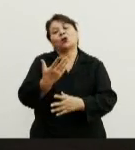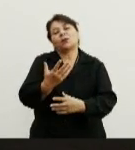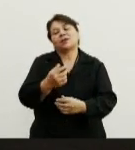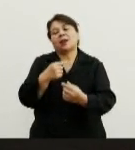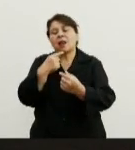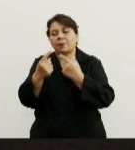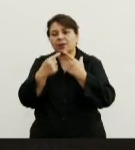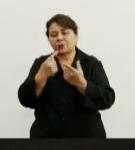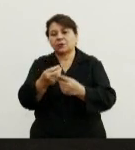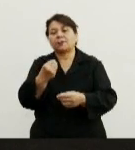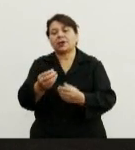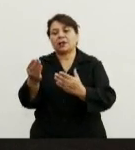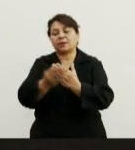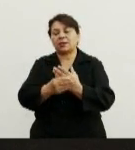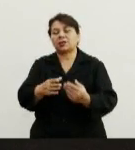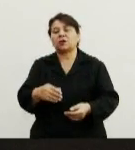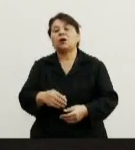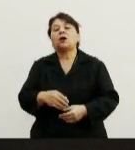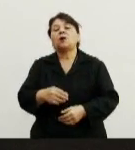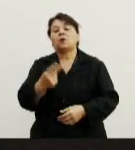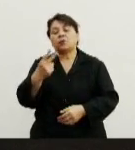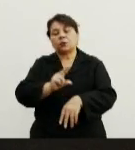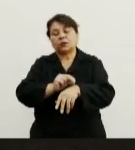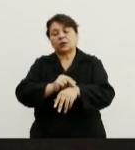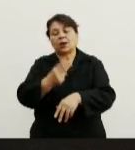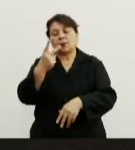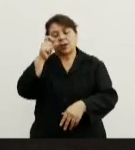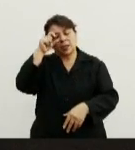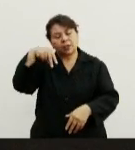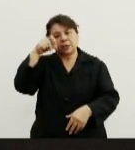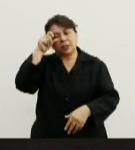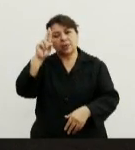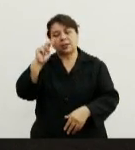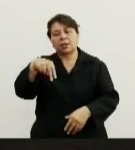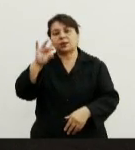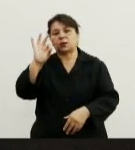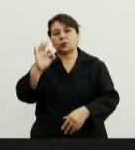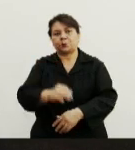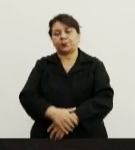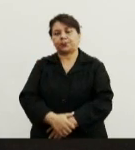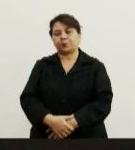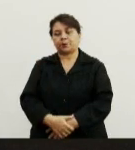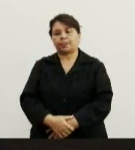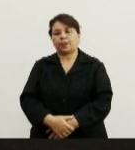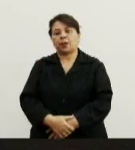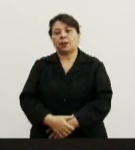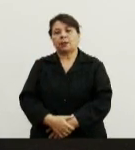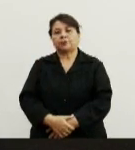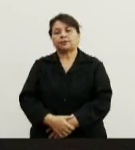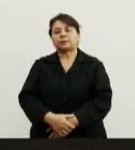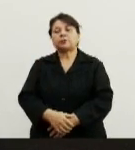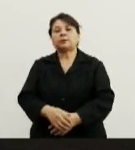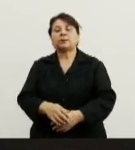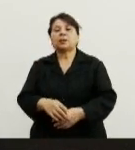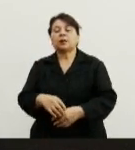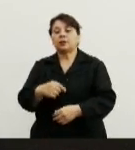preguntas para la ministra alejandra venerando la primera de ellas que realizan alejandra